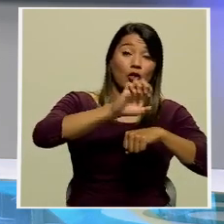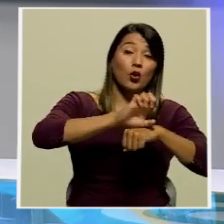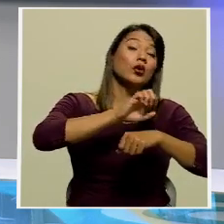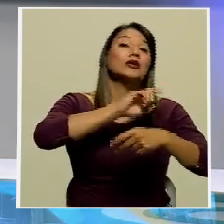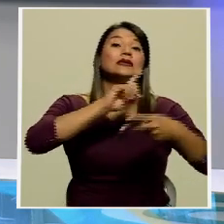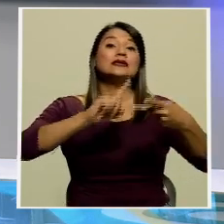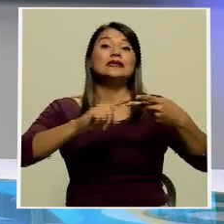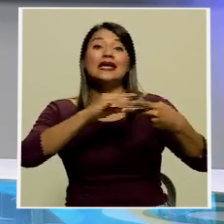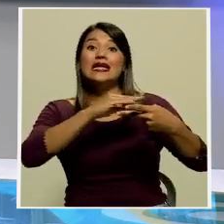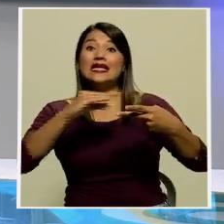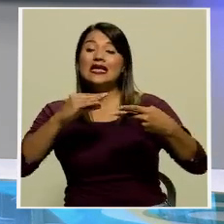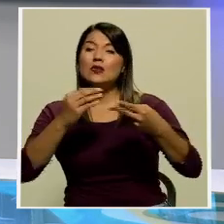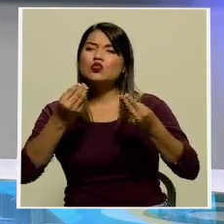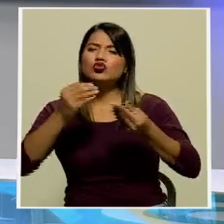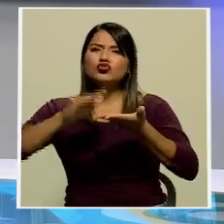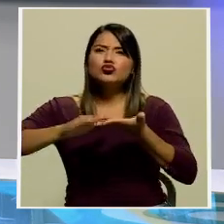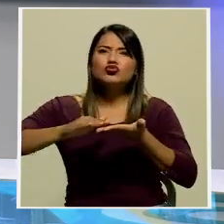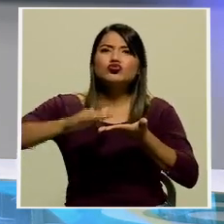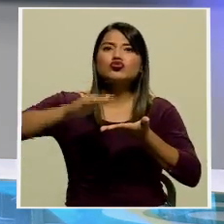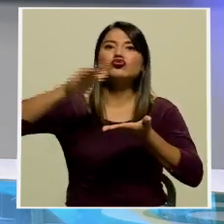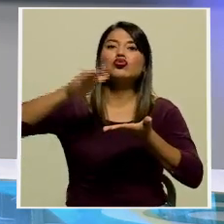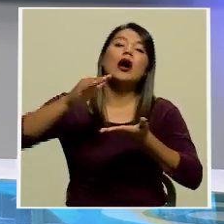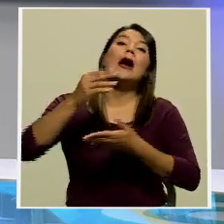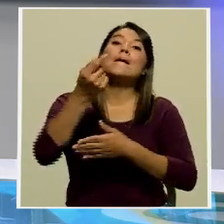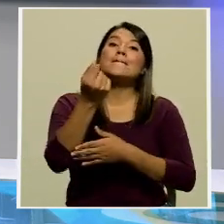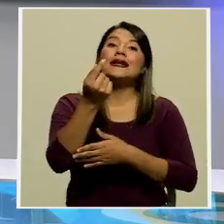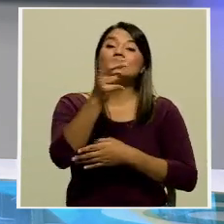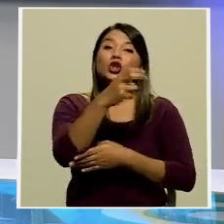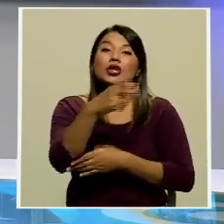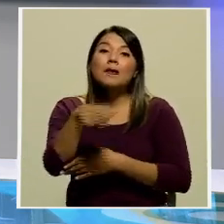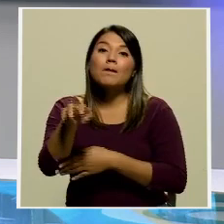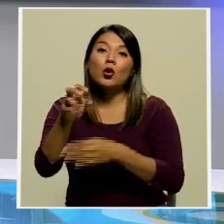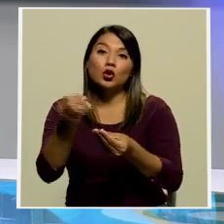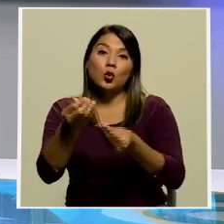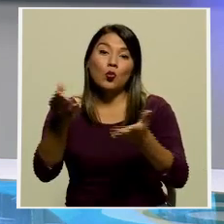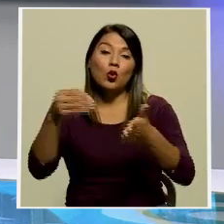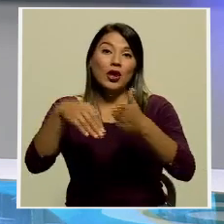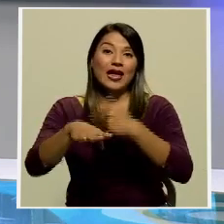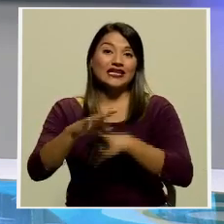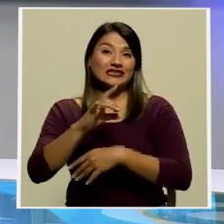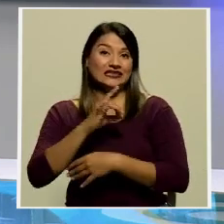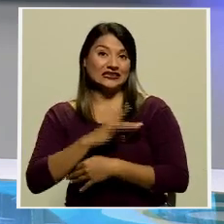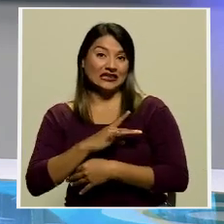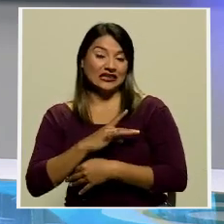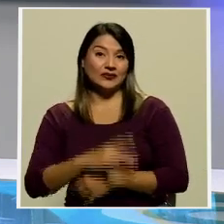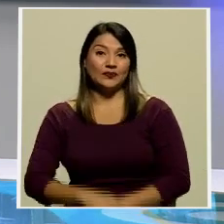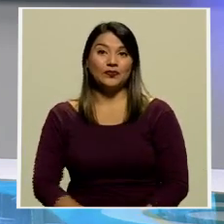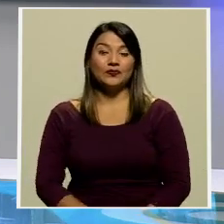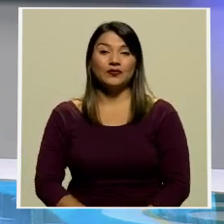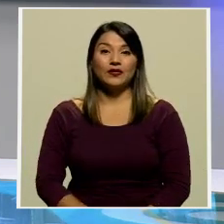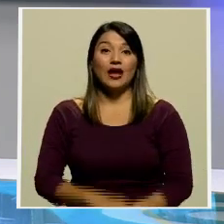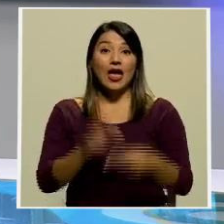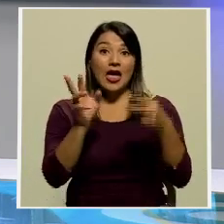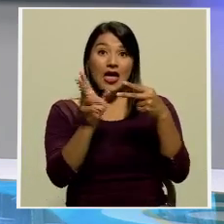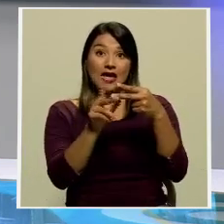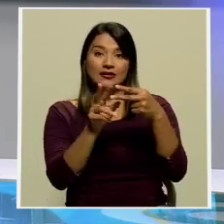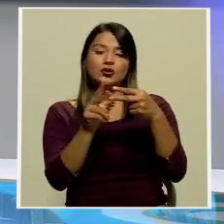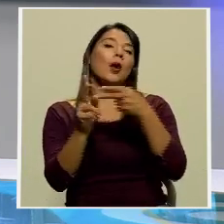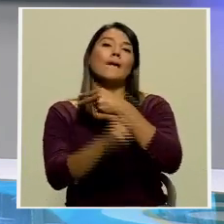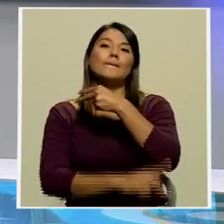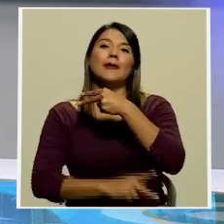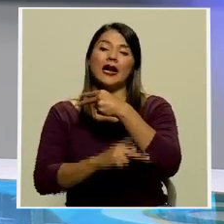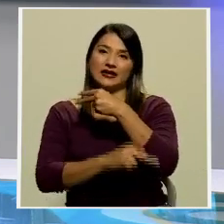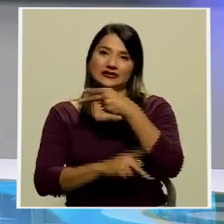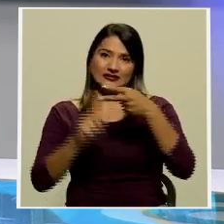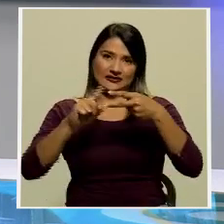un enorme incremento en el costo del transporte público en Chile. En los dos países, tras